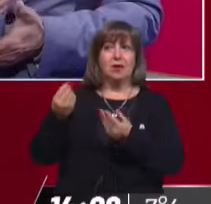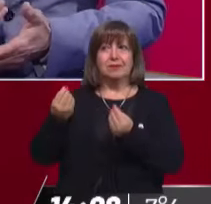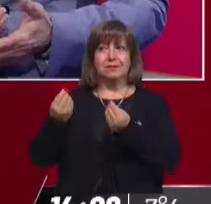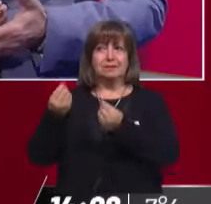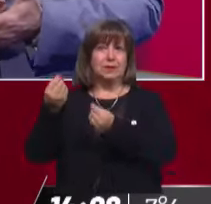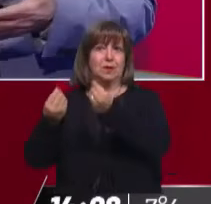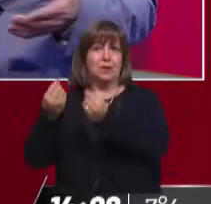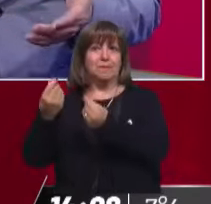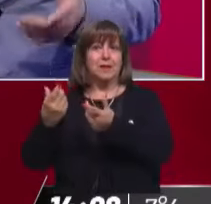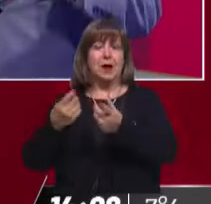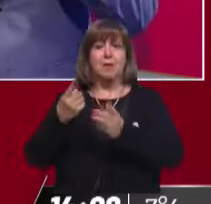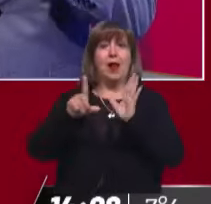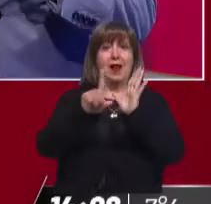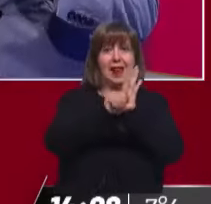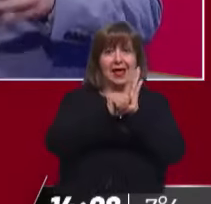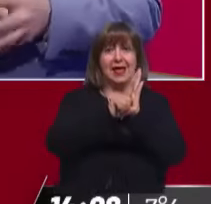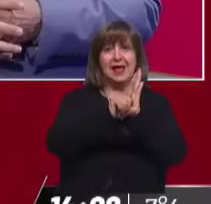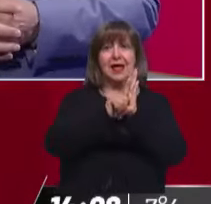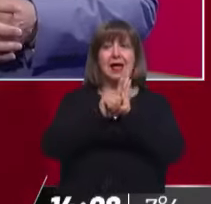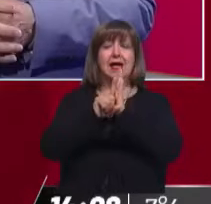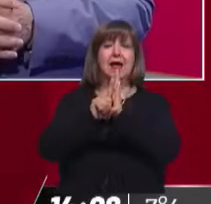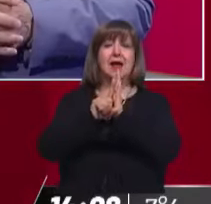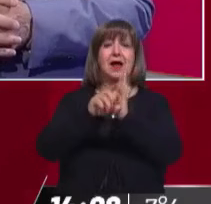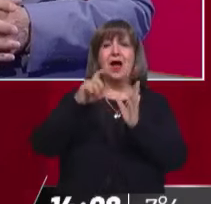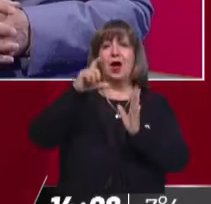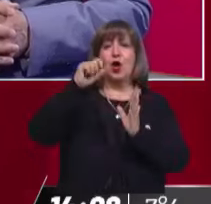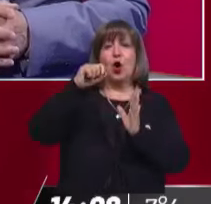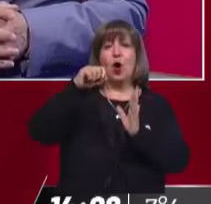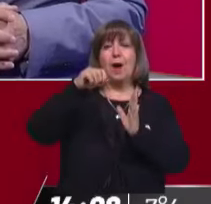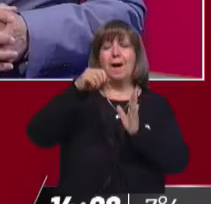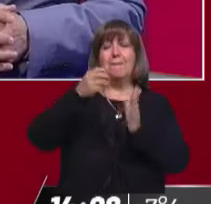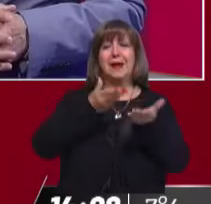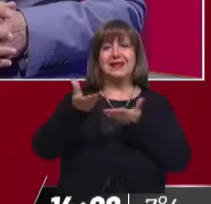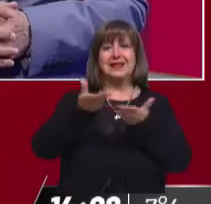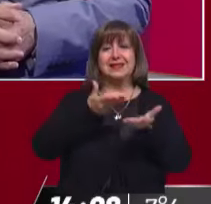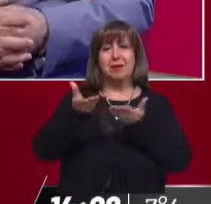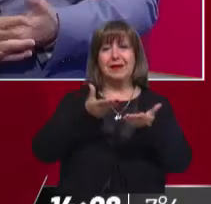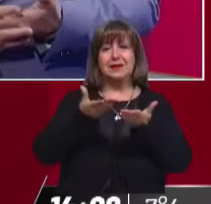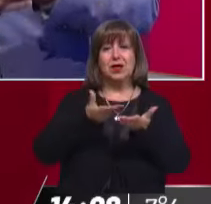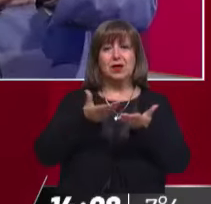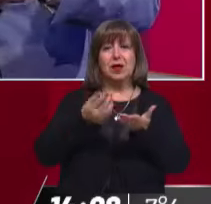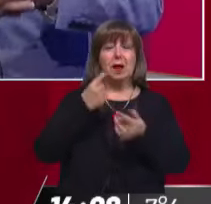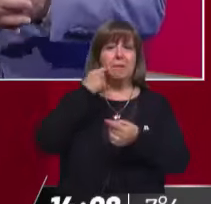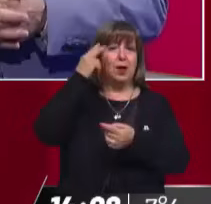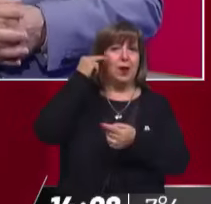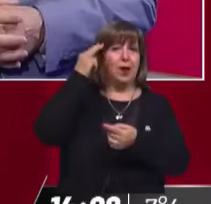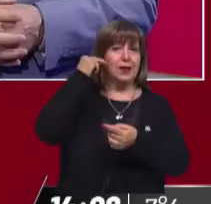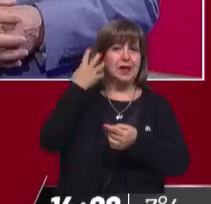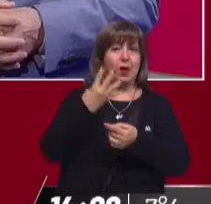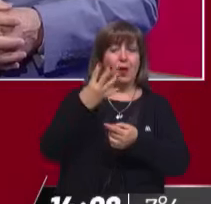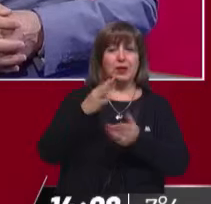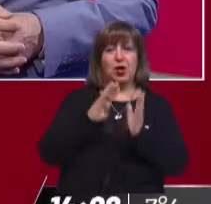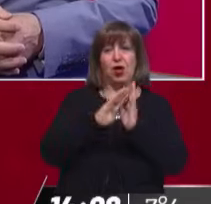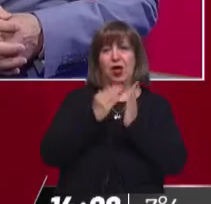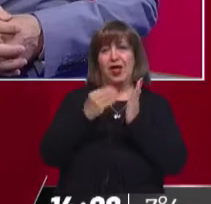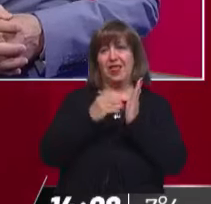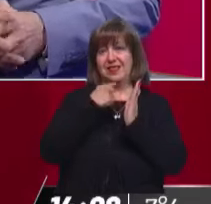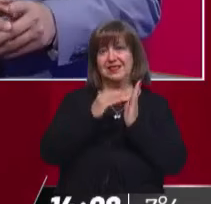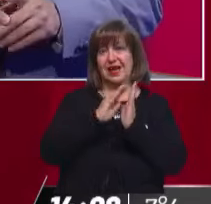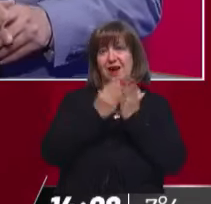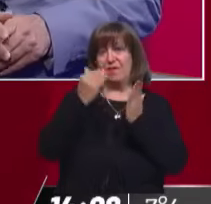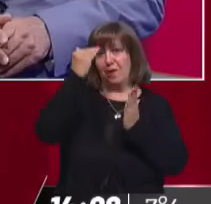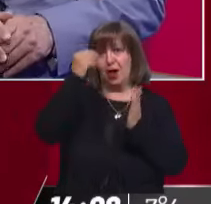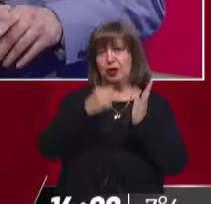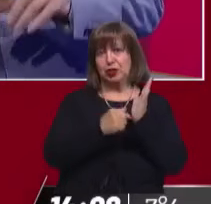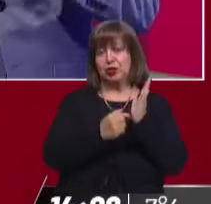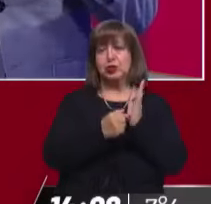otra. Porque una ley, en el caso de la coparticipación y por mandato de la Constitución de 1994 que se reformó, indica que tiene